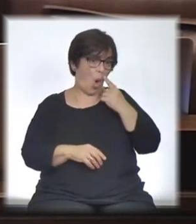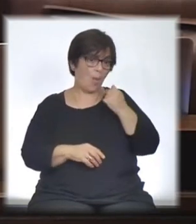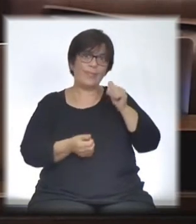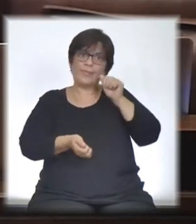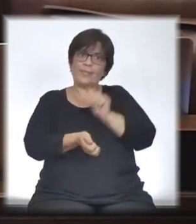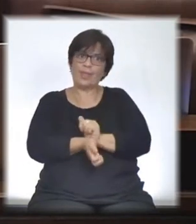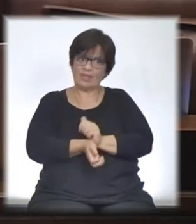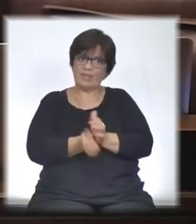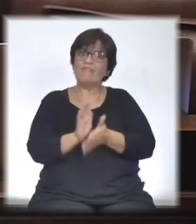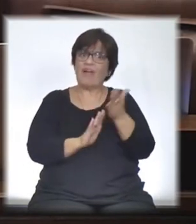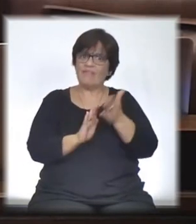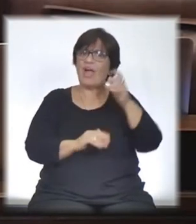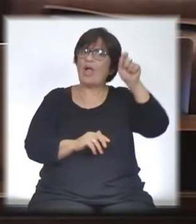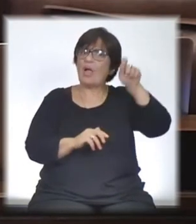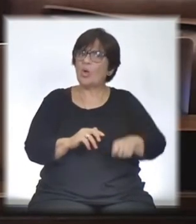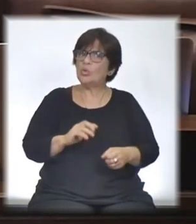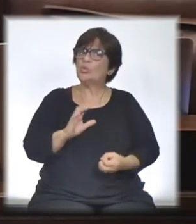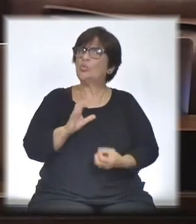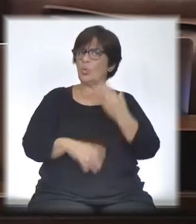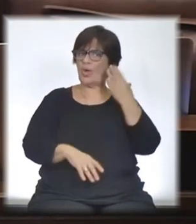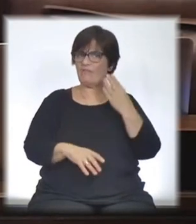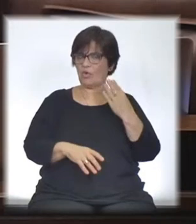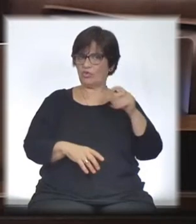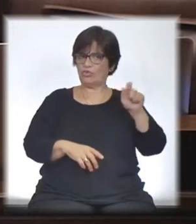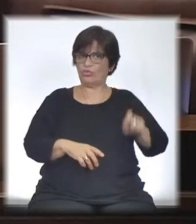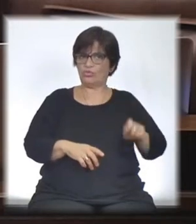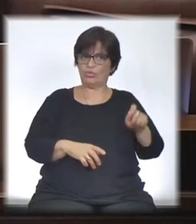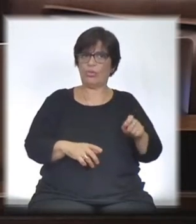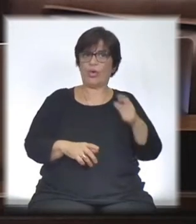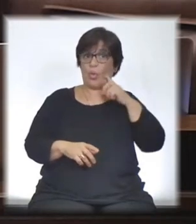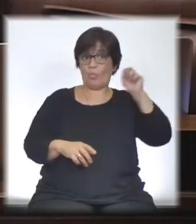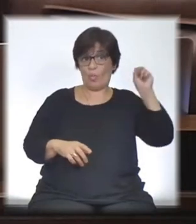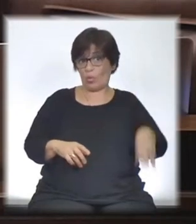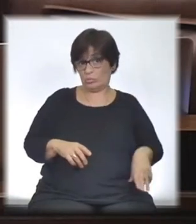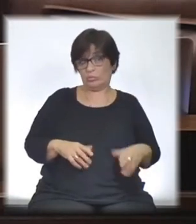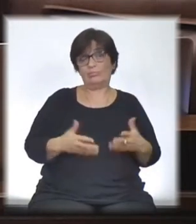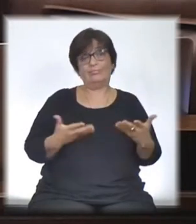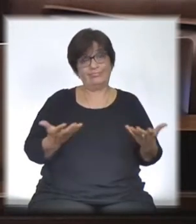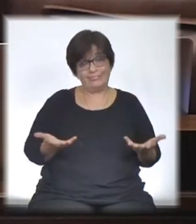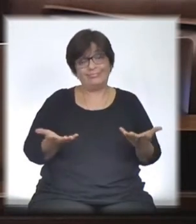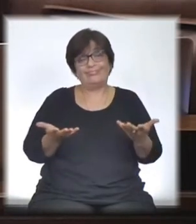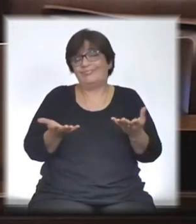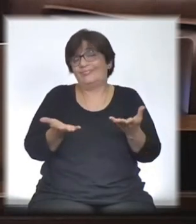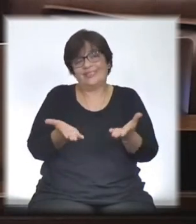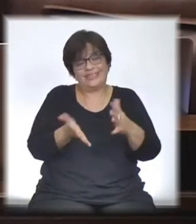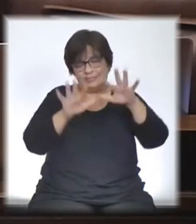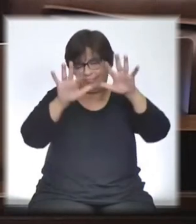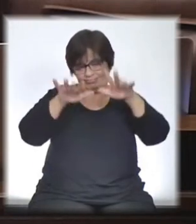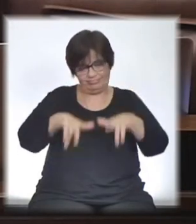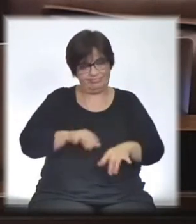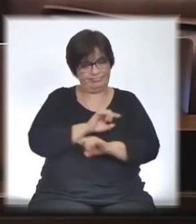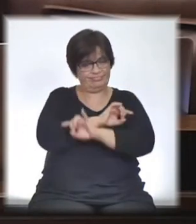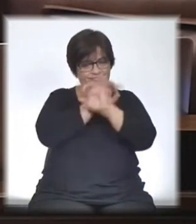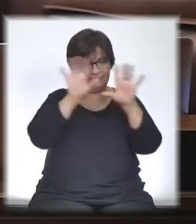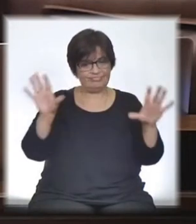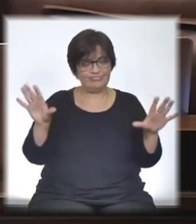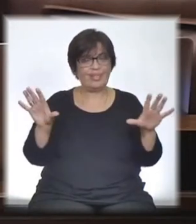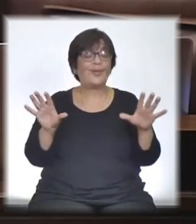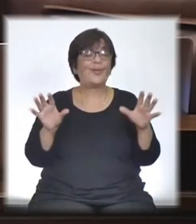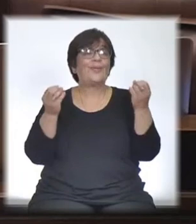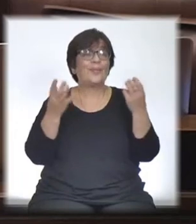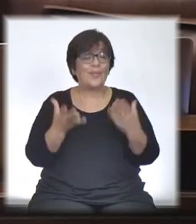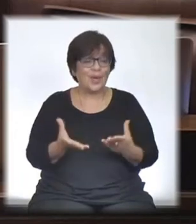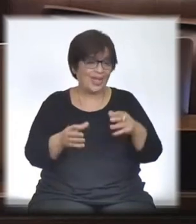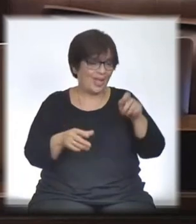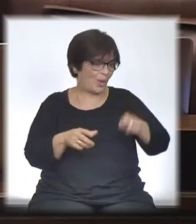serían juzgados por nuevos tribunales civiles, dado, y así está claramente redactado, la ilegitimidad